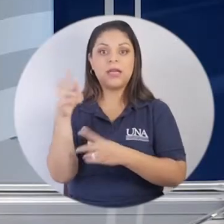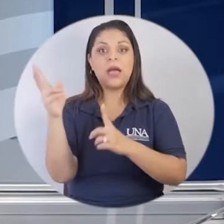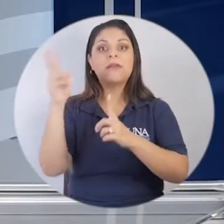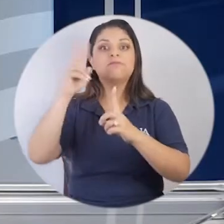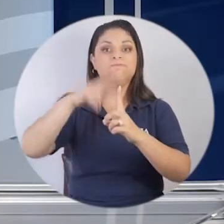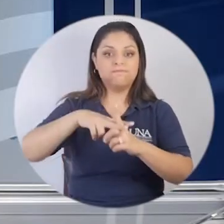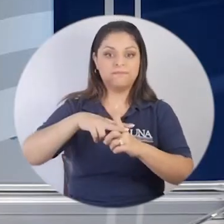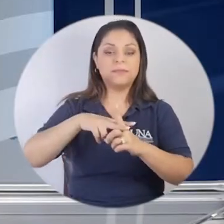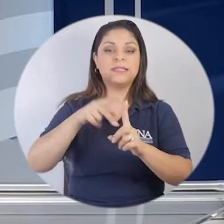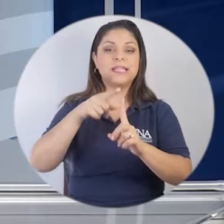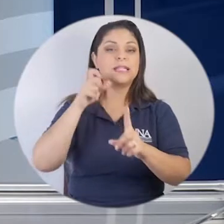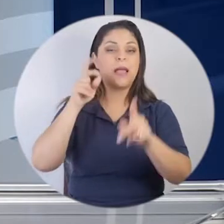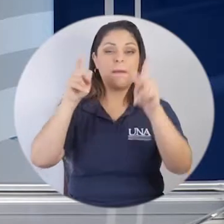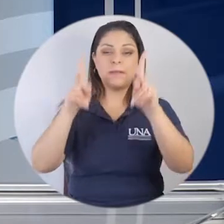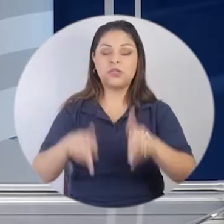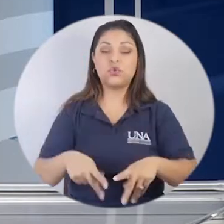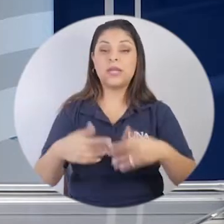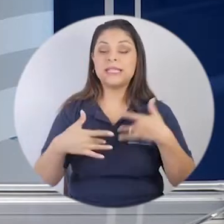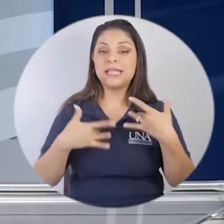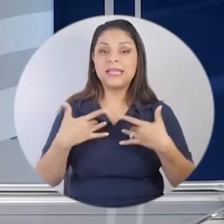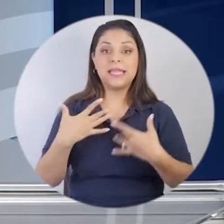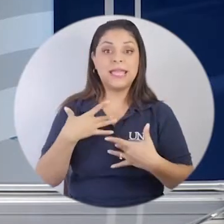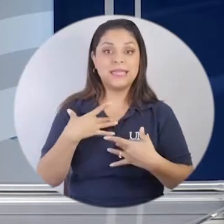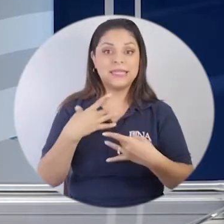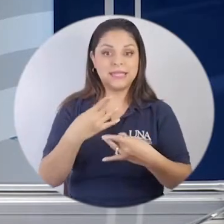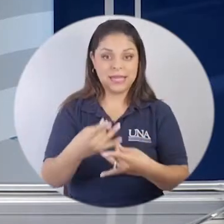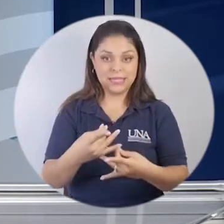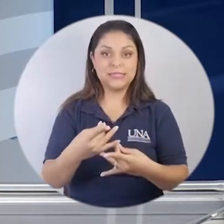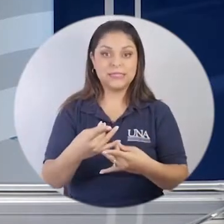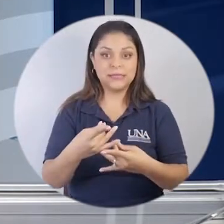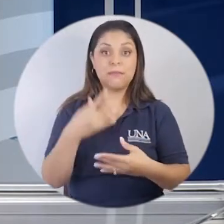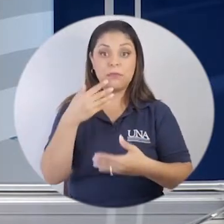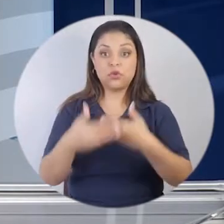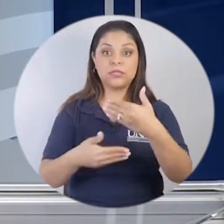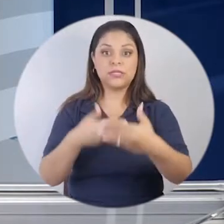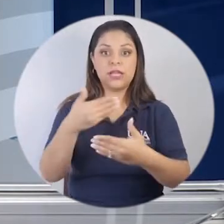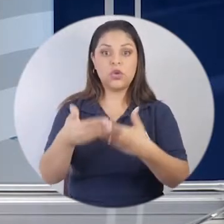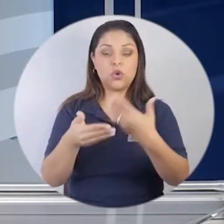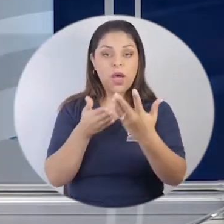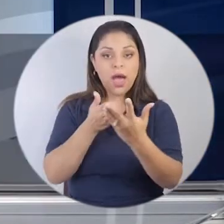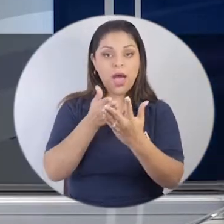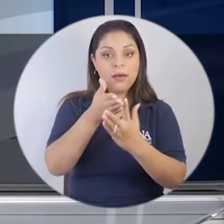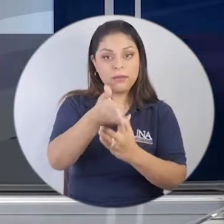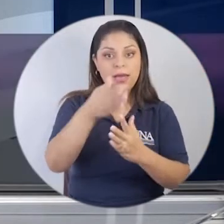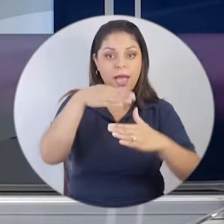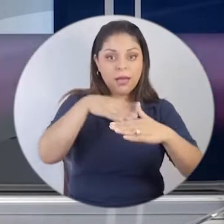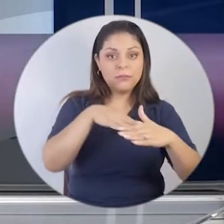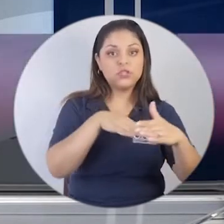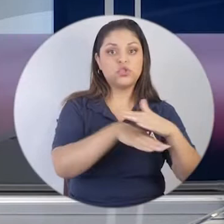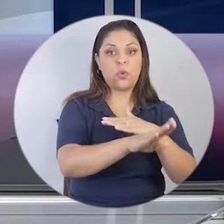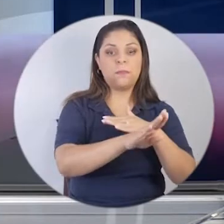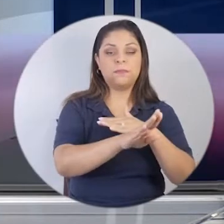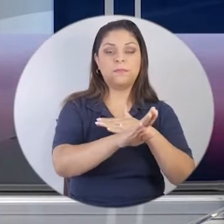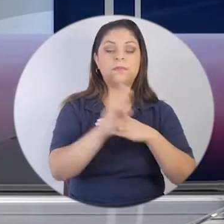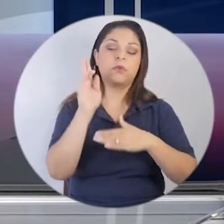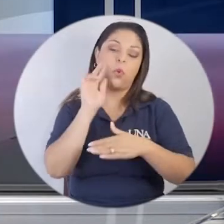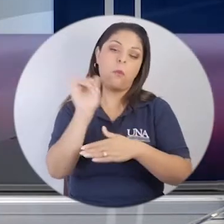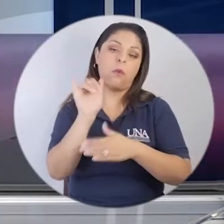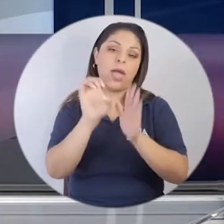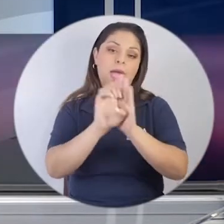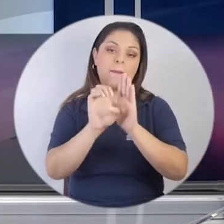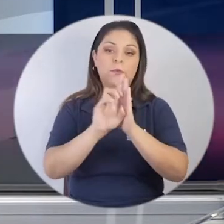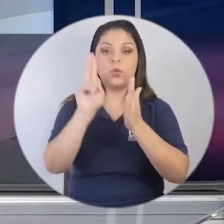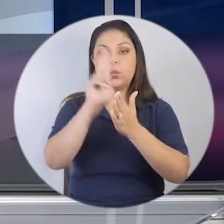implementan desde que la persona muestra el interés, o sea, por llevar el proceso de admisión para ingresar a una universidad como la Universidad Nacional.